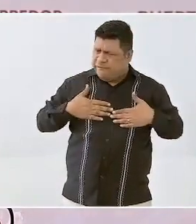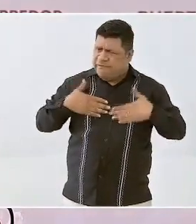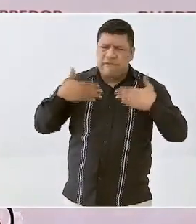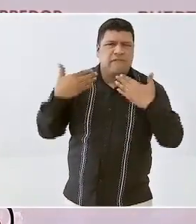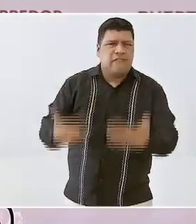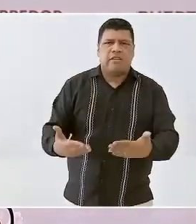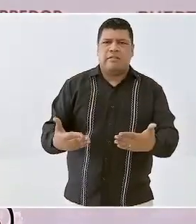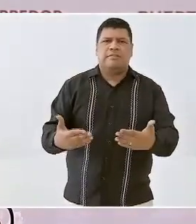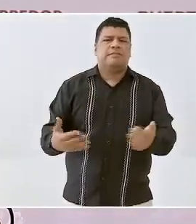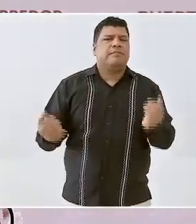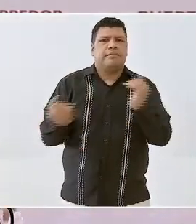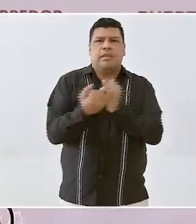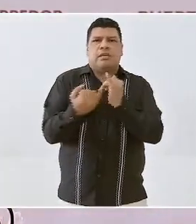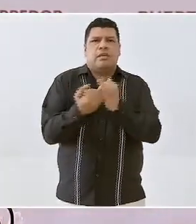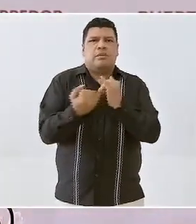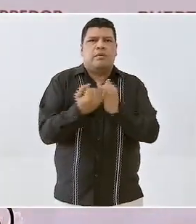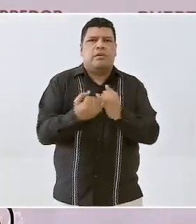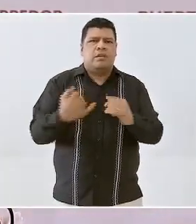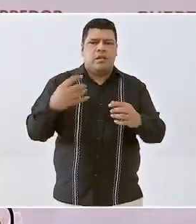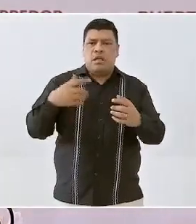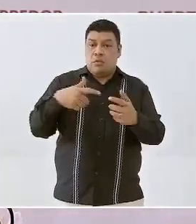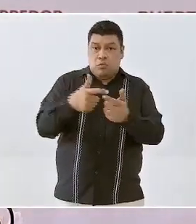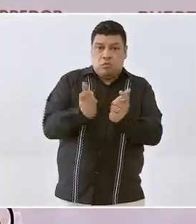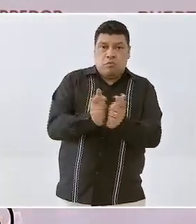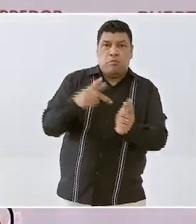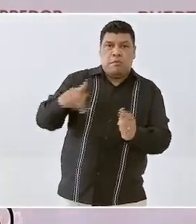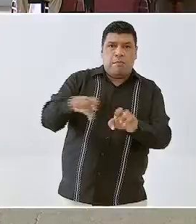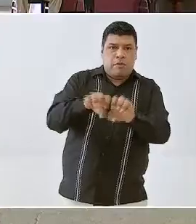la confianza a su equipo.